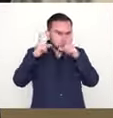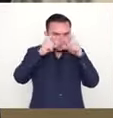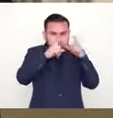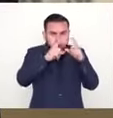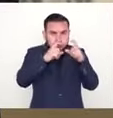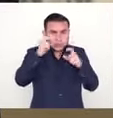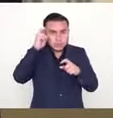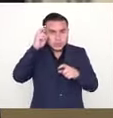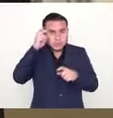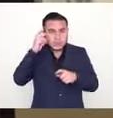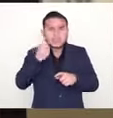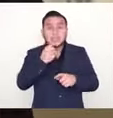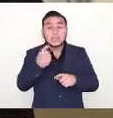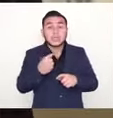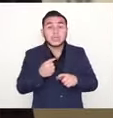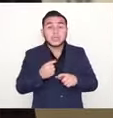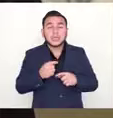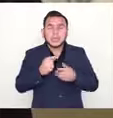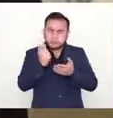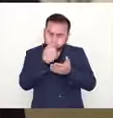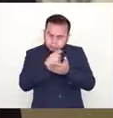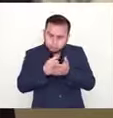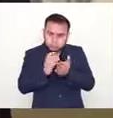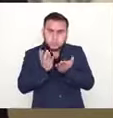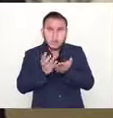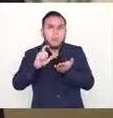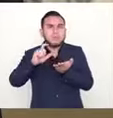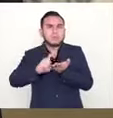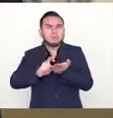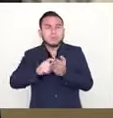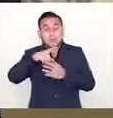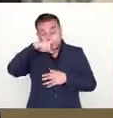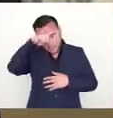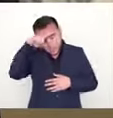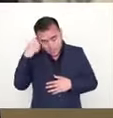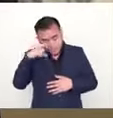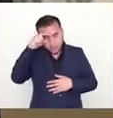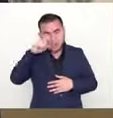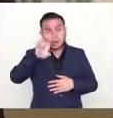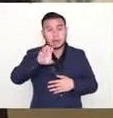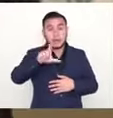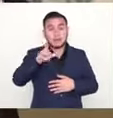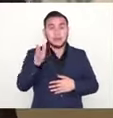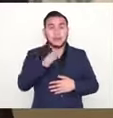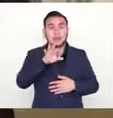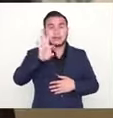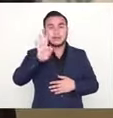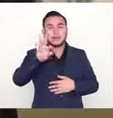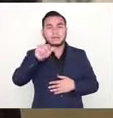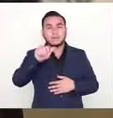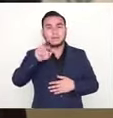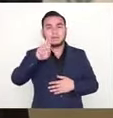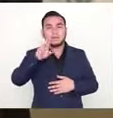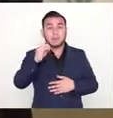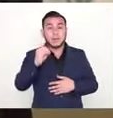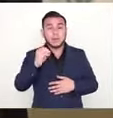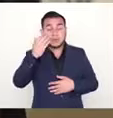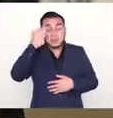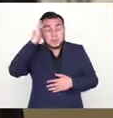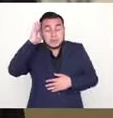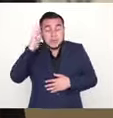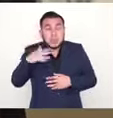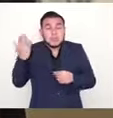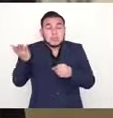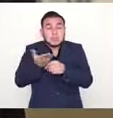de las pandillas incluso ha escrito varios libros sobre eso que trabajaba en el faro que el referente las ponían en factor y ya no está en el faro no sé si se fue gol o fueron